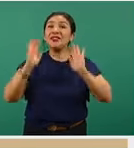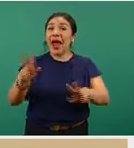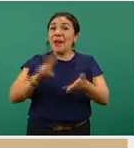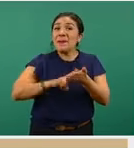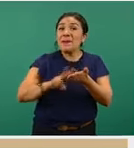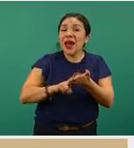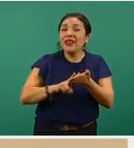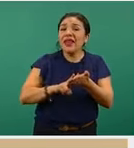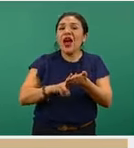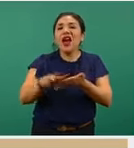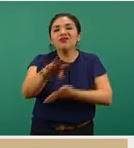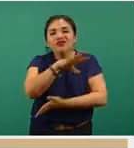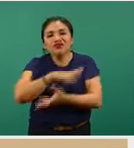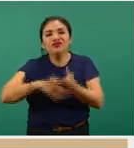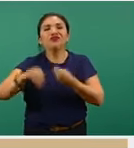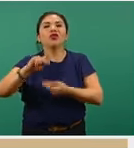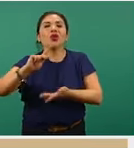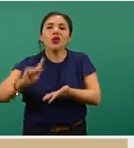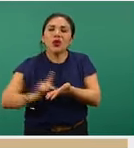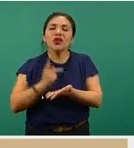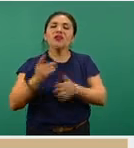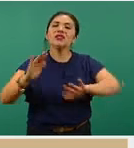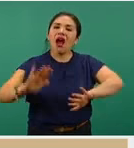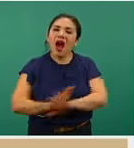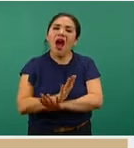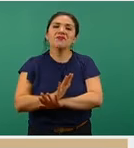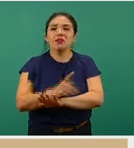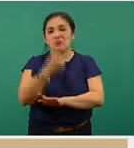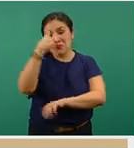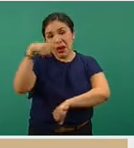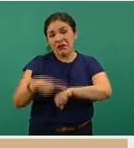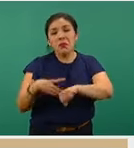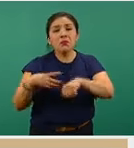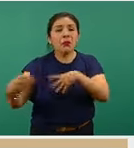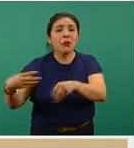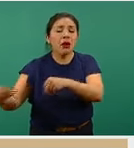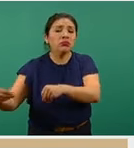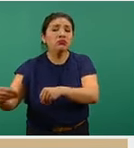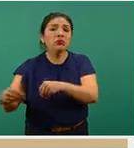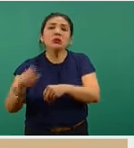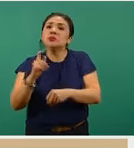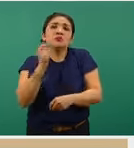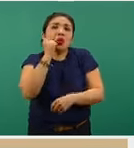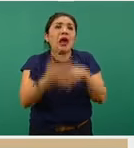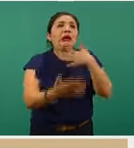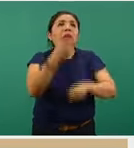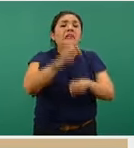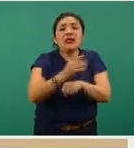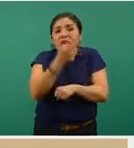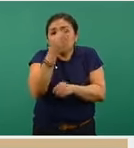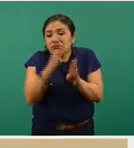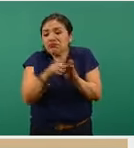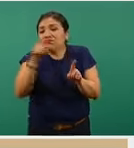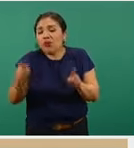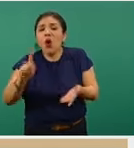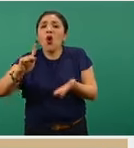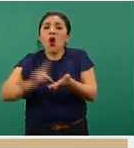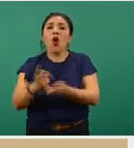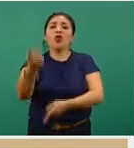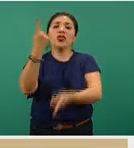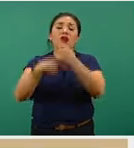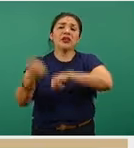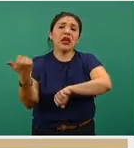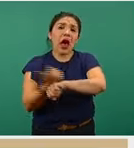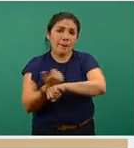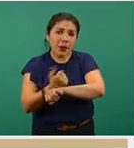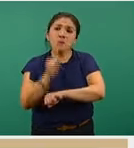en verde cambia la dinámica de la epidemia de una quincena a otra y se regresa a amarillo. Eso le pasó a